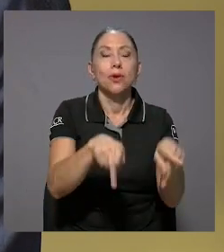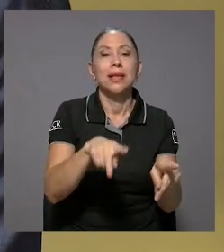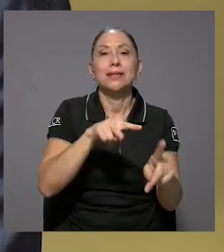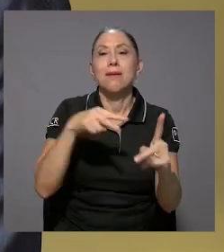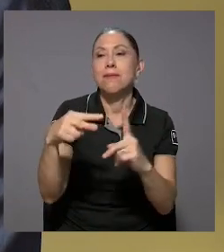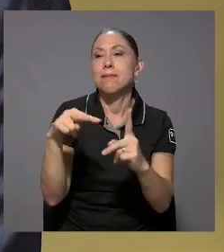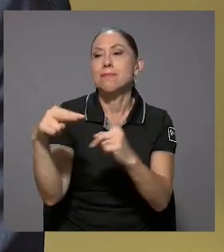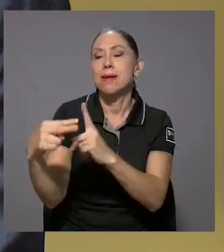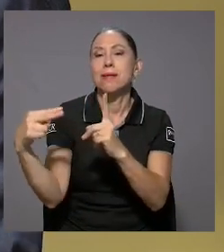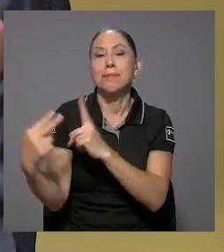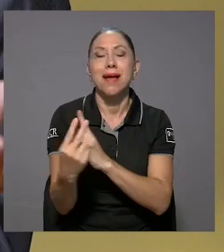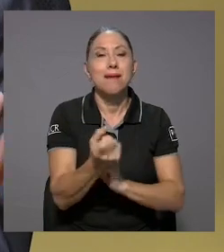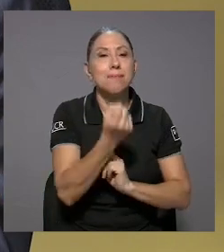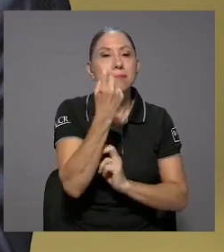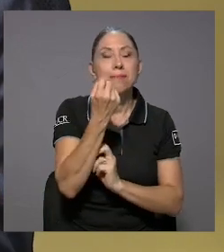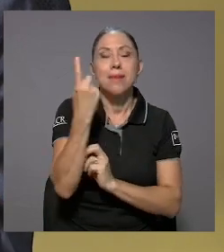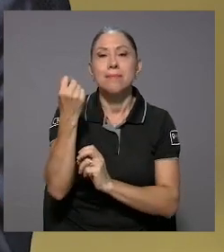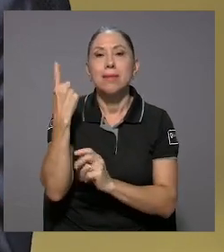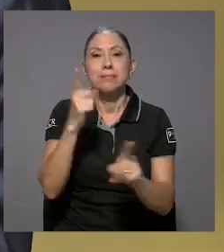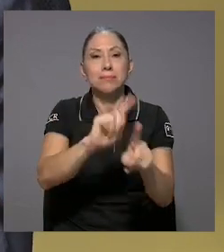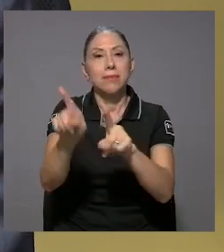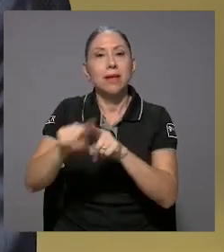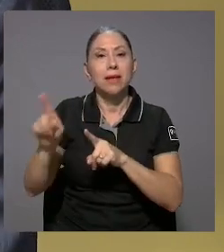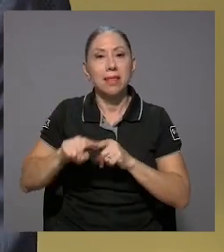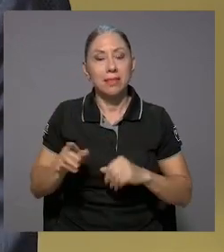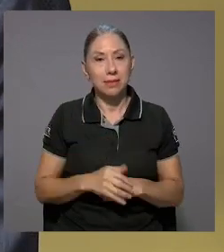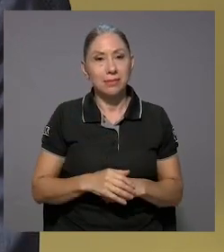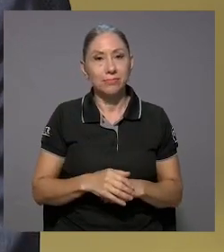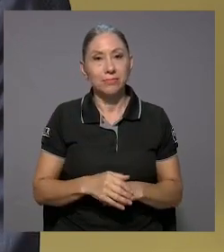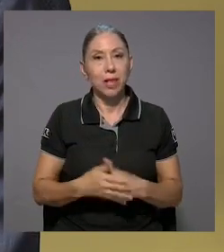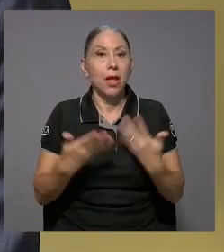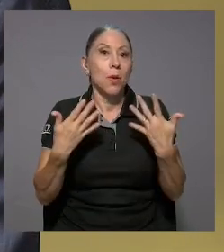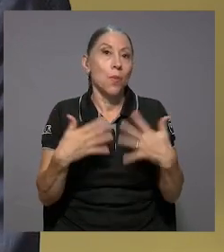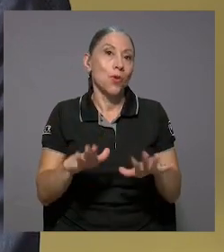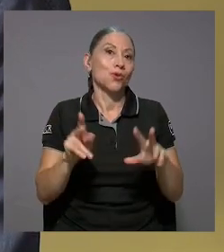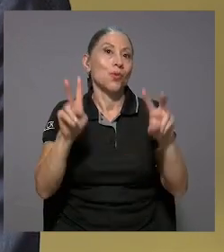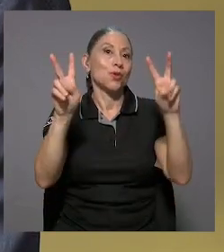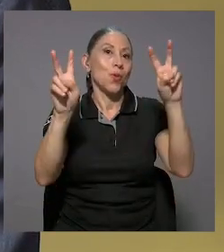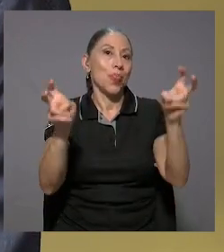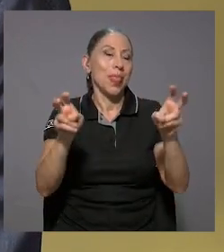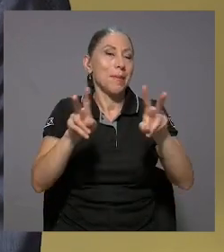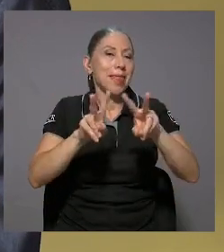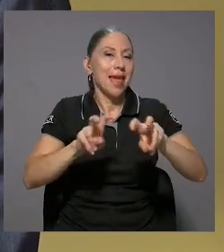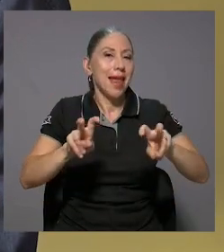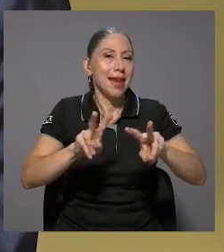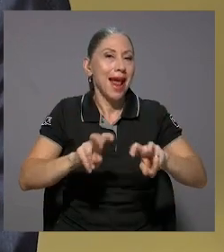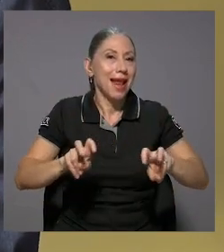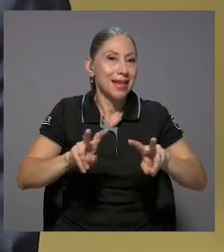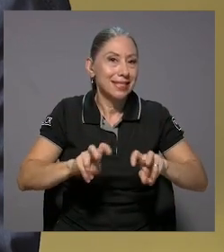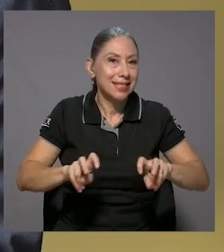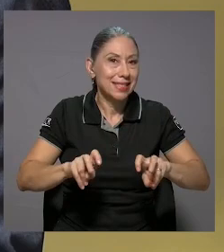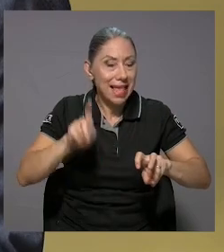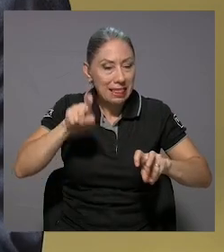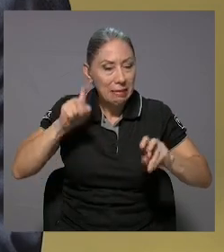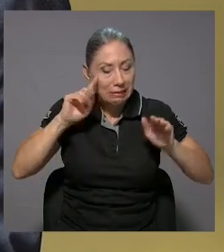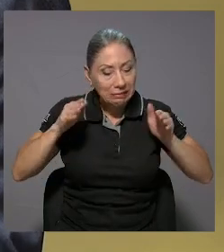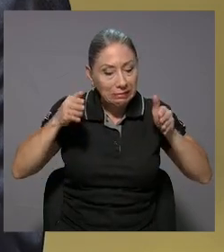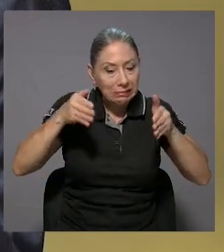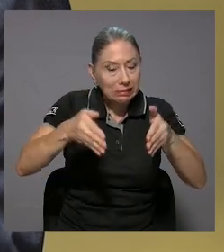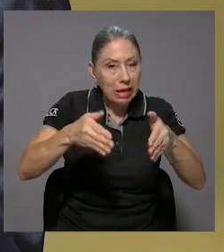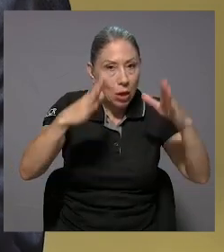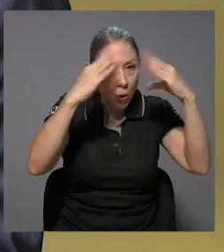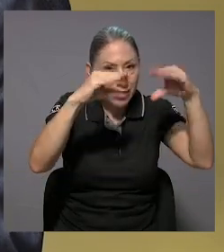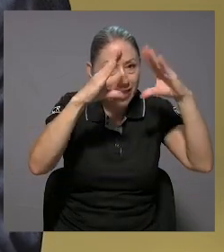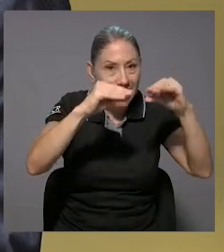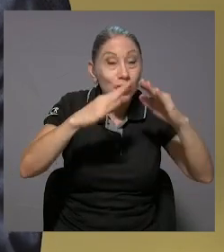con gente que tiene visiones diferentes y que tiene comprensiones diferentes. Por supuesto, un tema de análisis es una cosa,